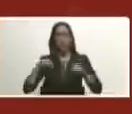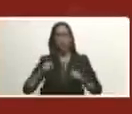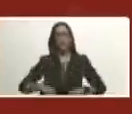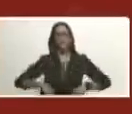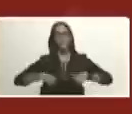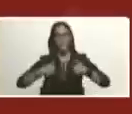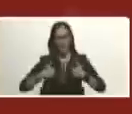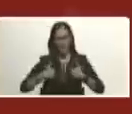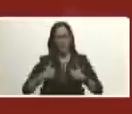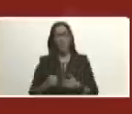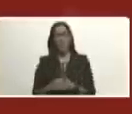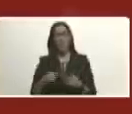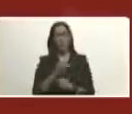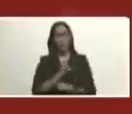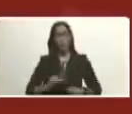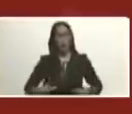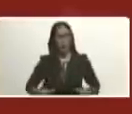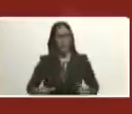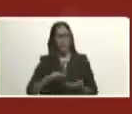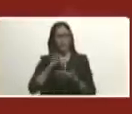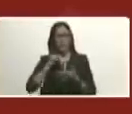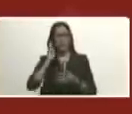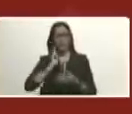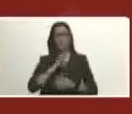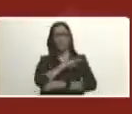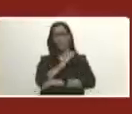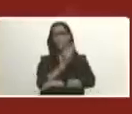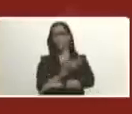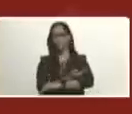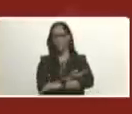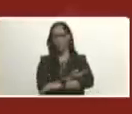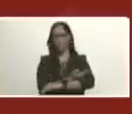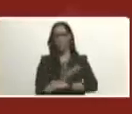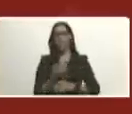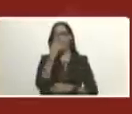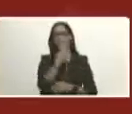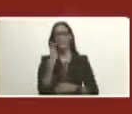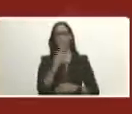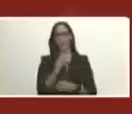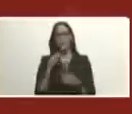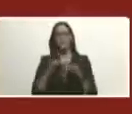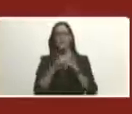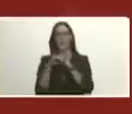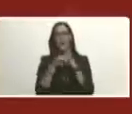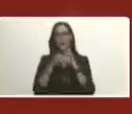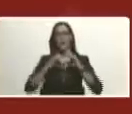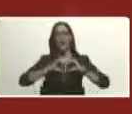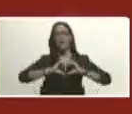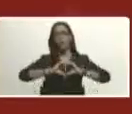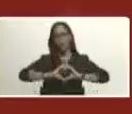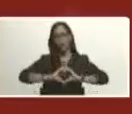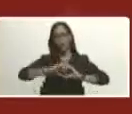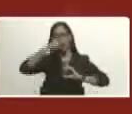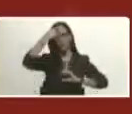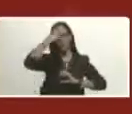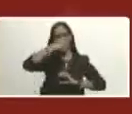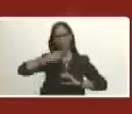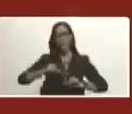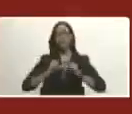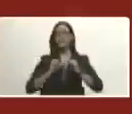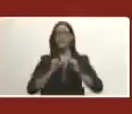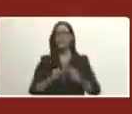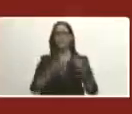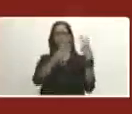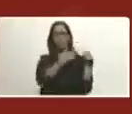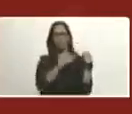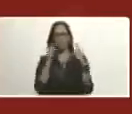la Guardia Nacional Bolivariana se fortalece, arraigada en el compromiso que la une al corazón del pueblo y seguirá asumiendo los retos que